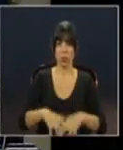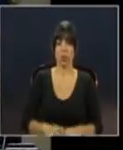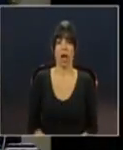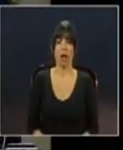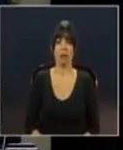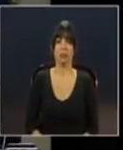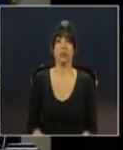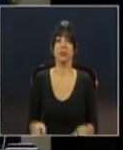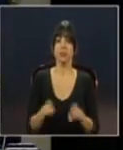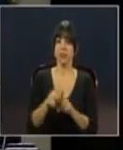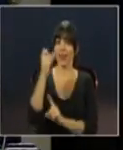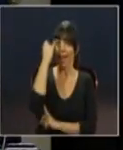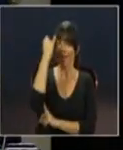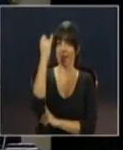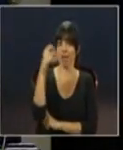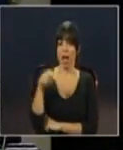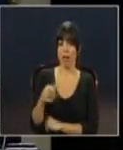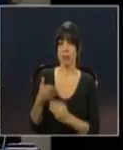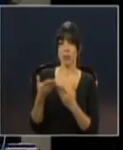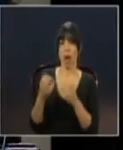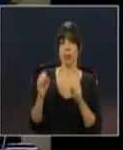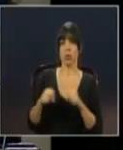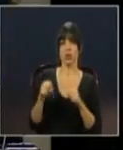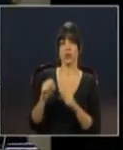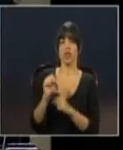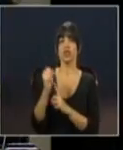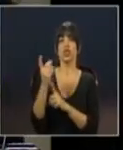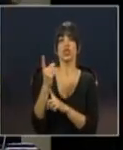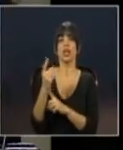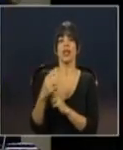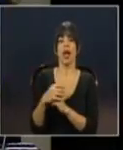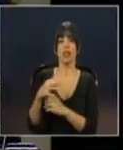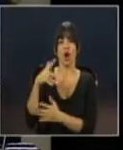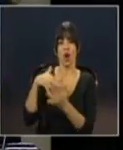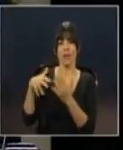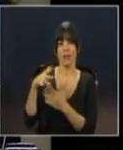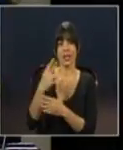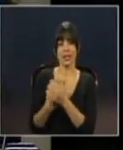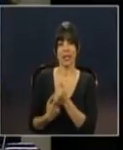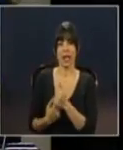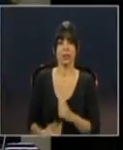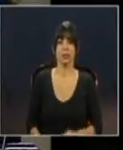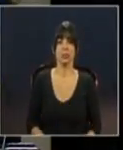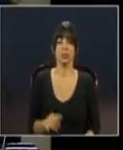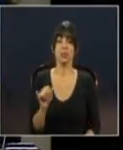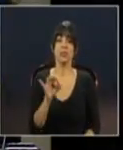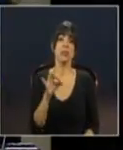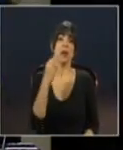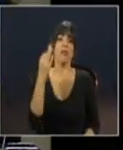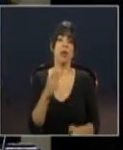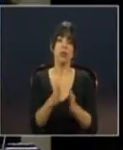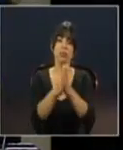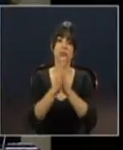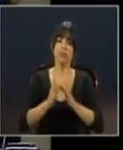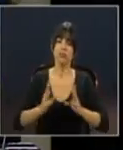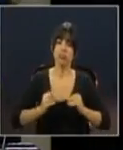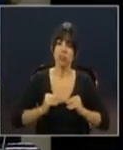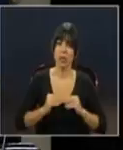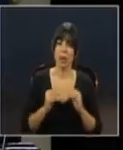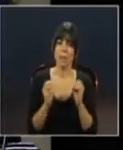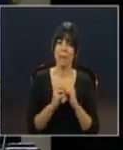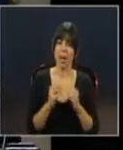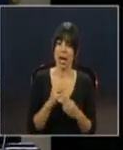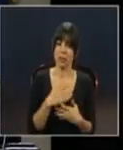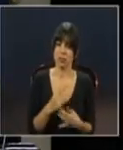la iniciativa que haría posible las sociedades de convivencia. Asimismo, le solicito acoger con especial